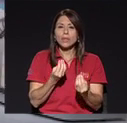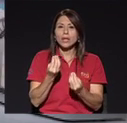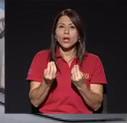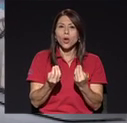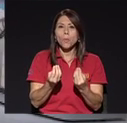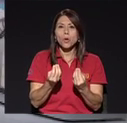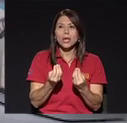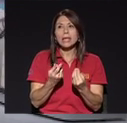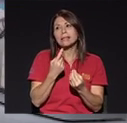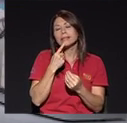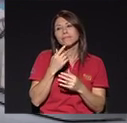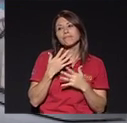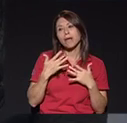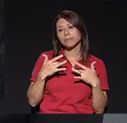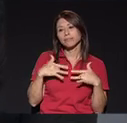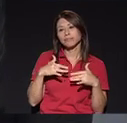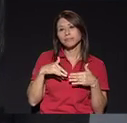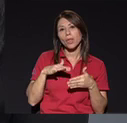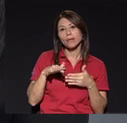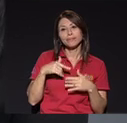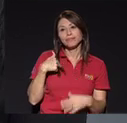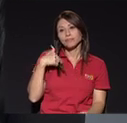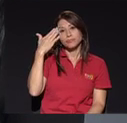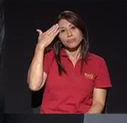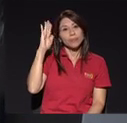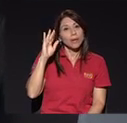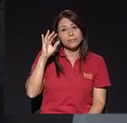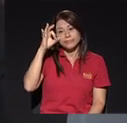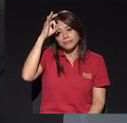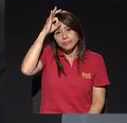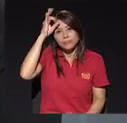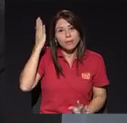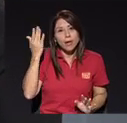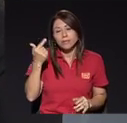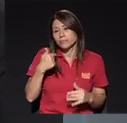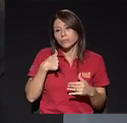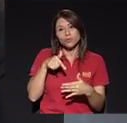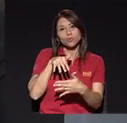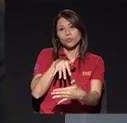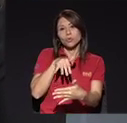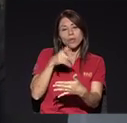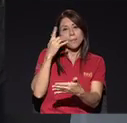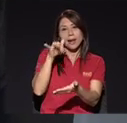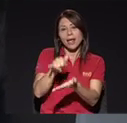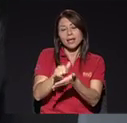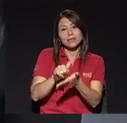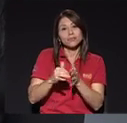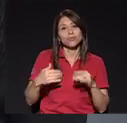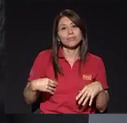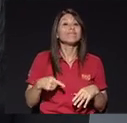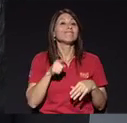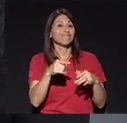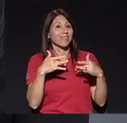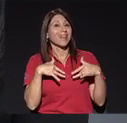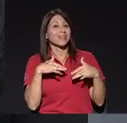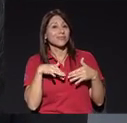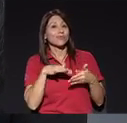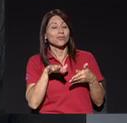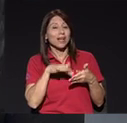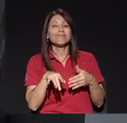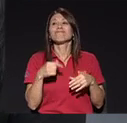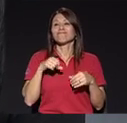resguarda en la ignorancia, se resguarda en el que yo no estudié para esto, se resguarda